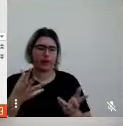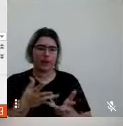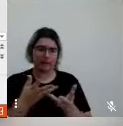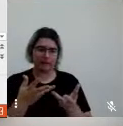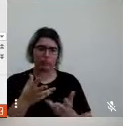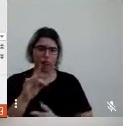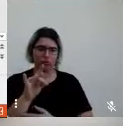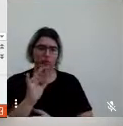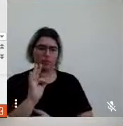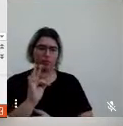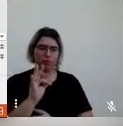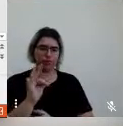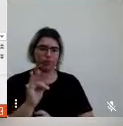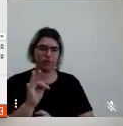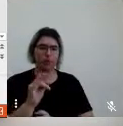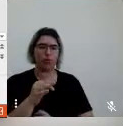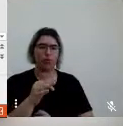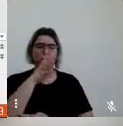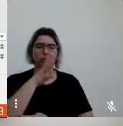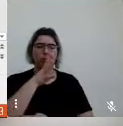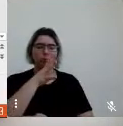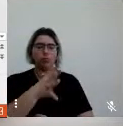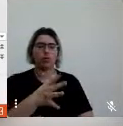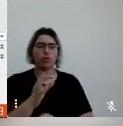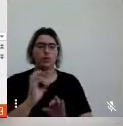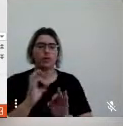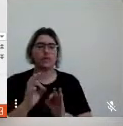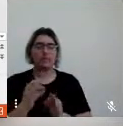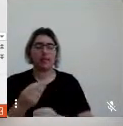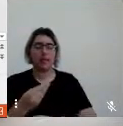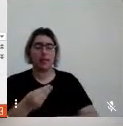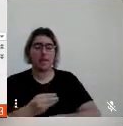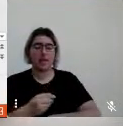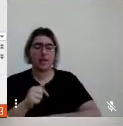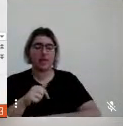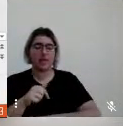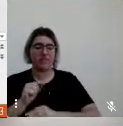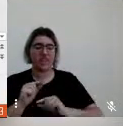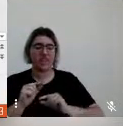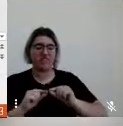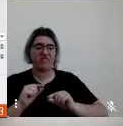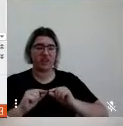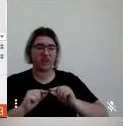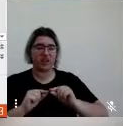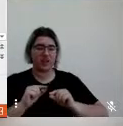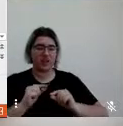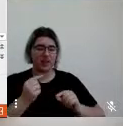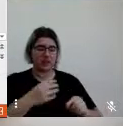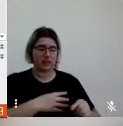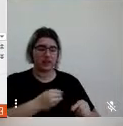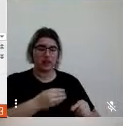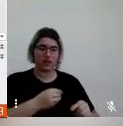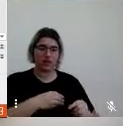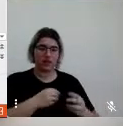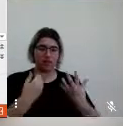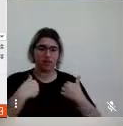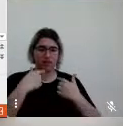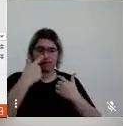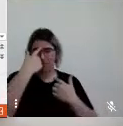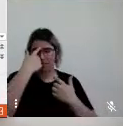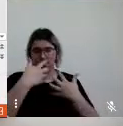la exposición a las bacterias a las que se expone, de Lactobacillus bifidobacterias, con la leche